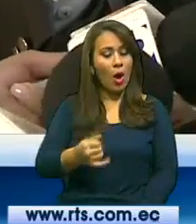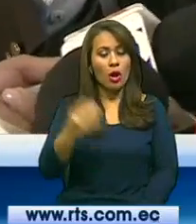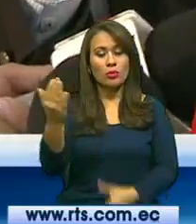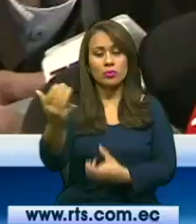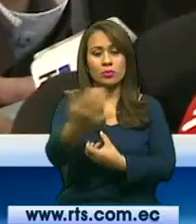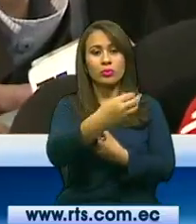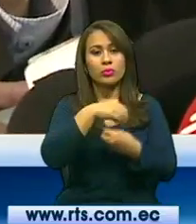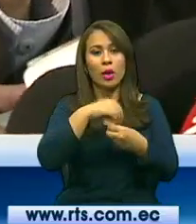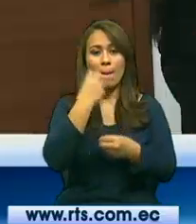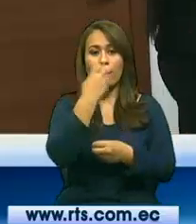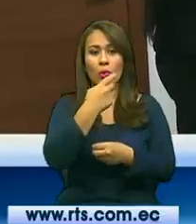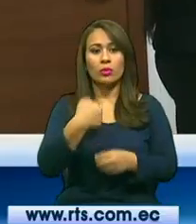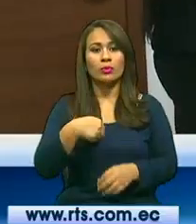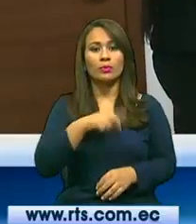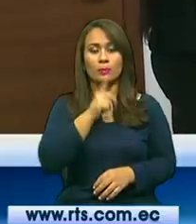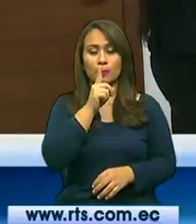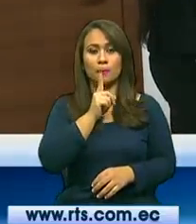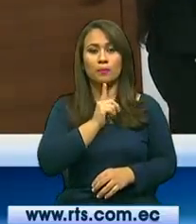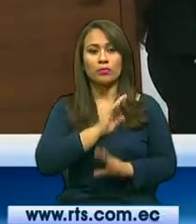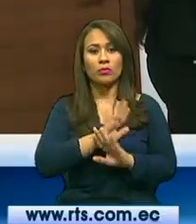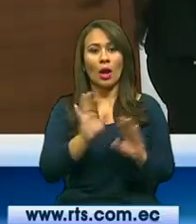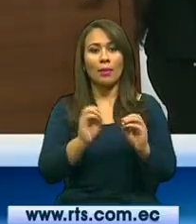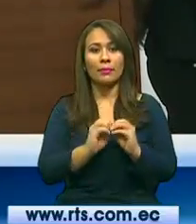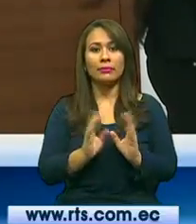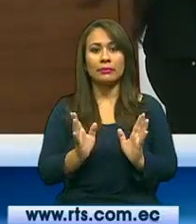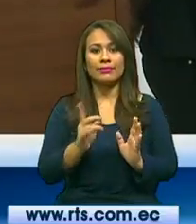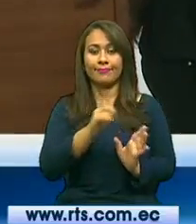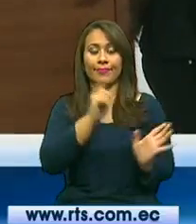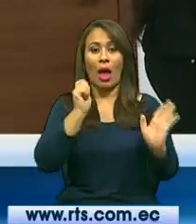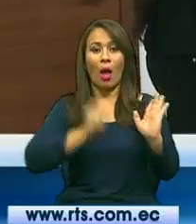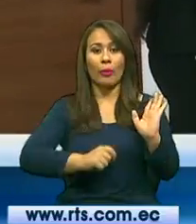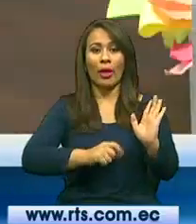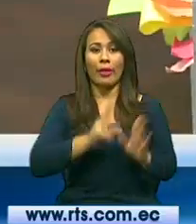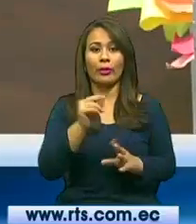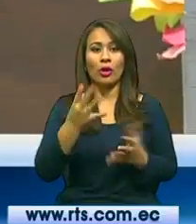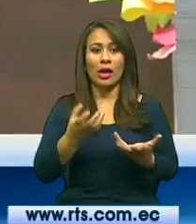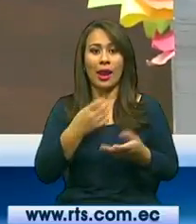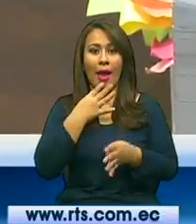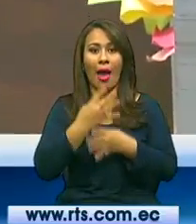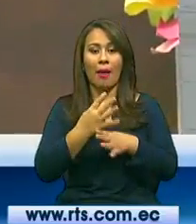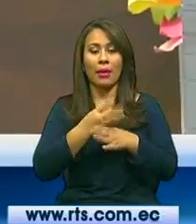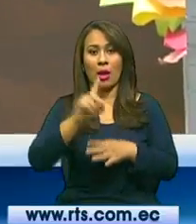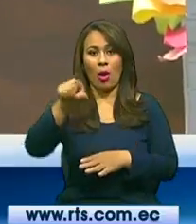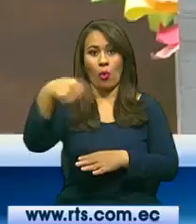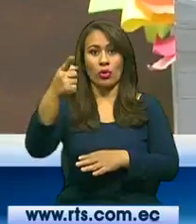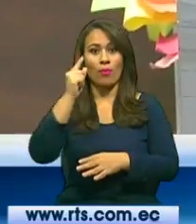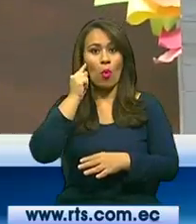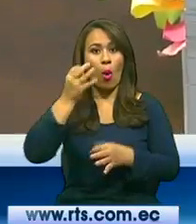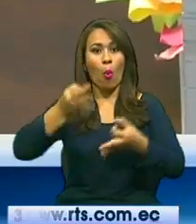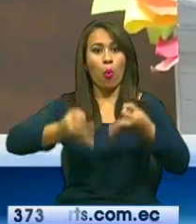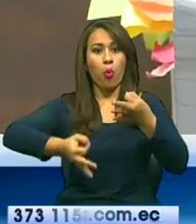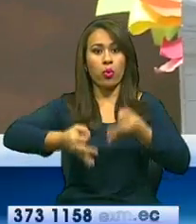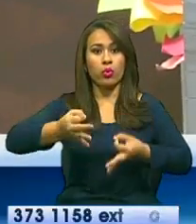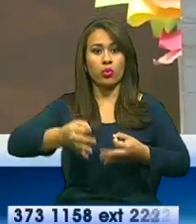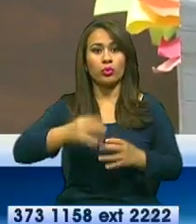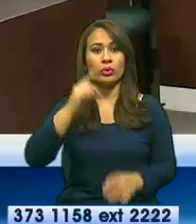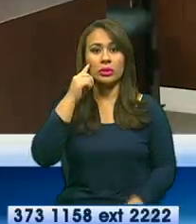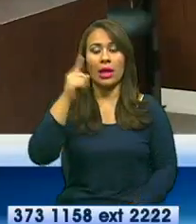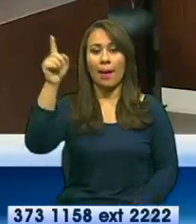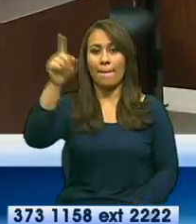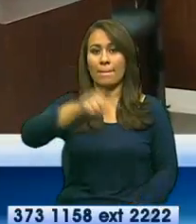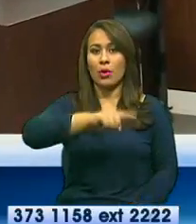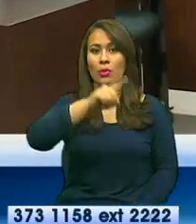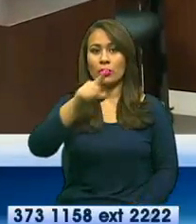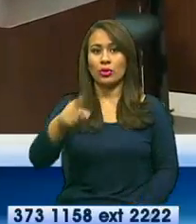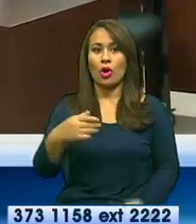solicitó en derecho. En la audiencia de formulación de cargos, María Elena Lara, jueza de garantías penales, dio paso a la prohibición de